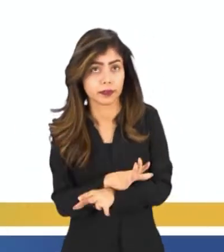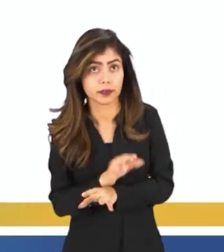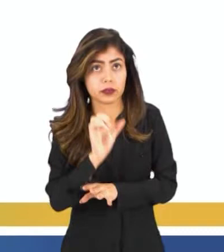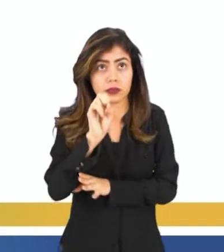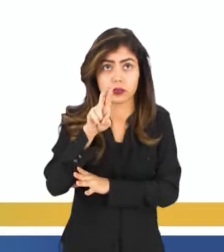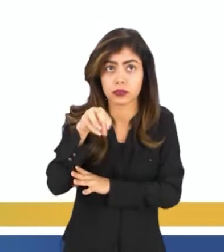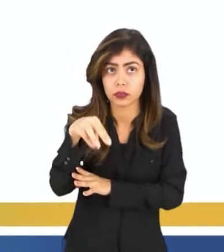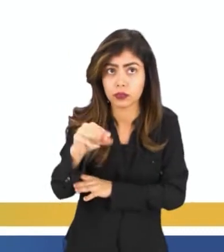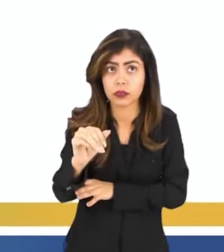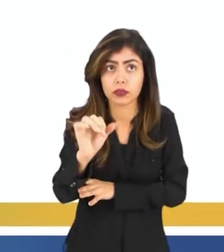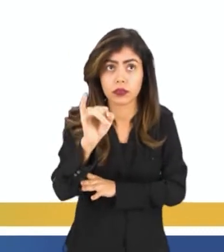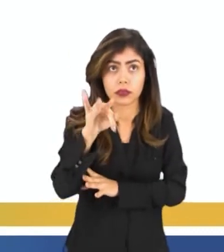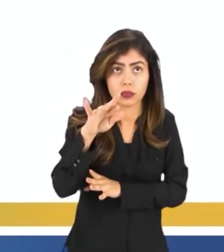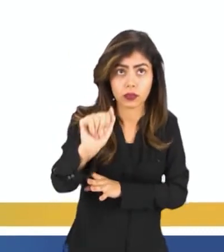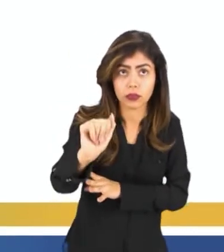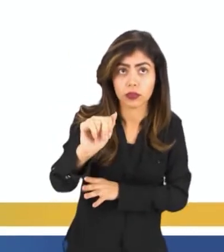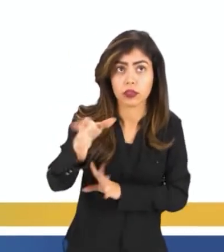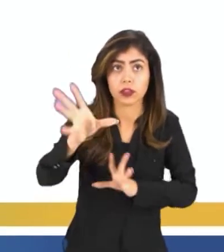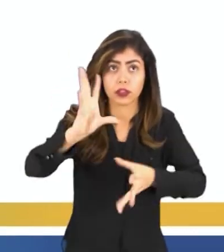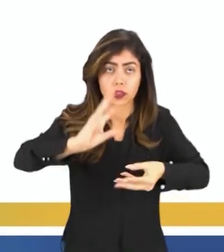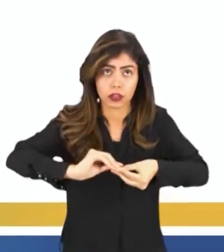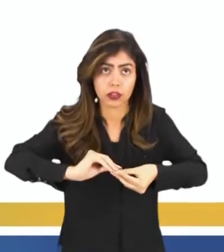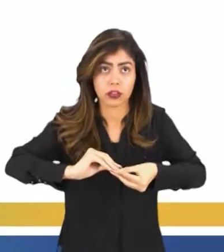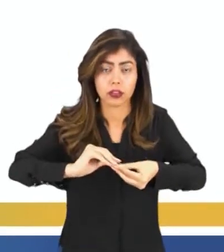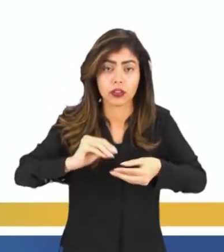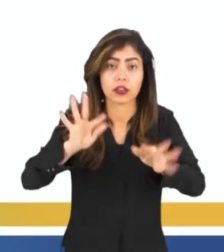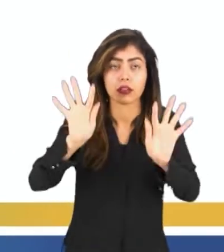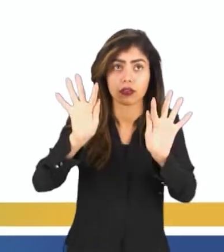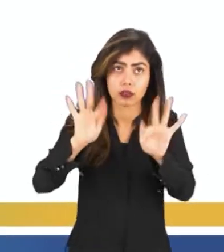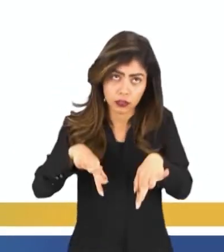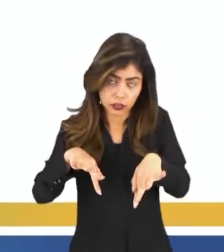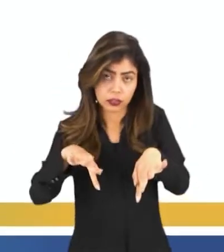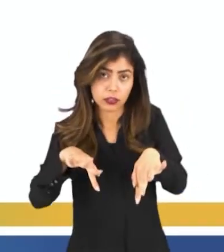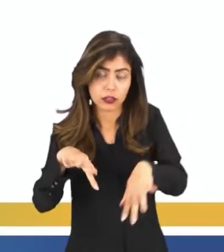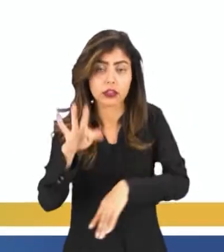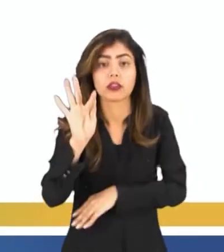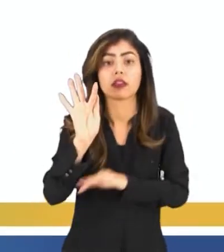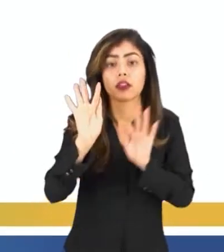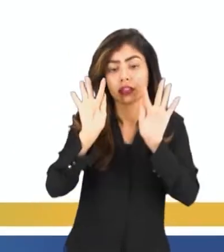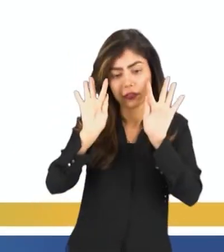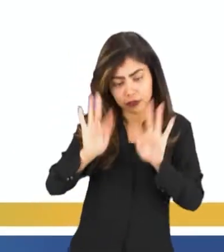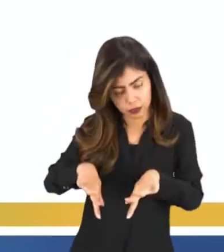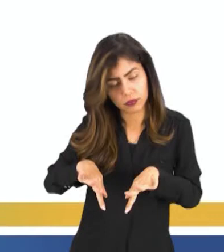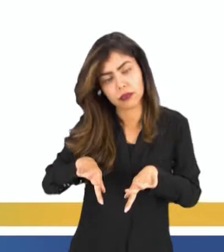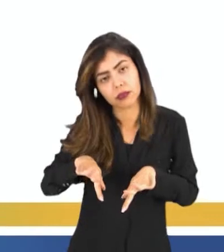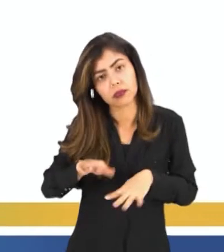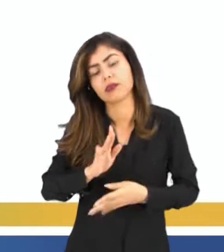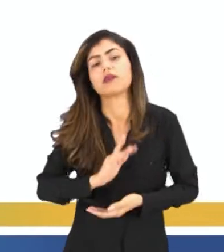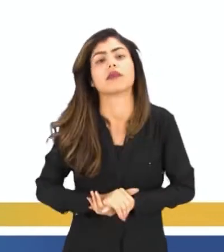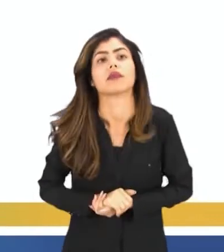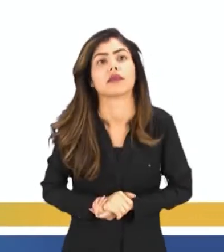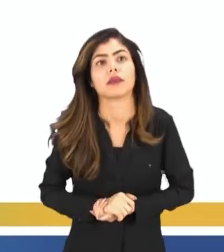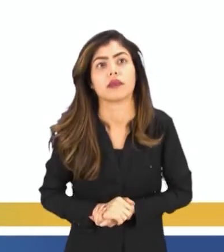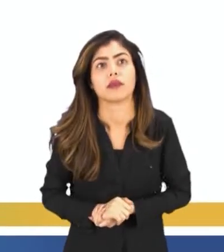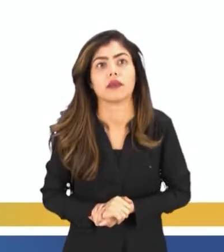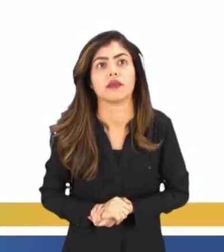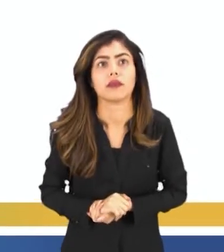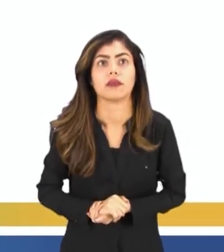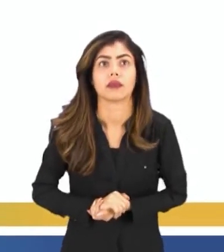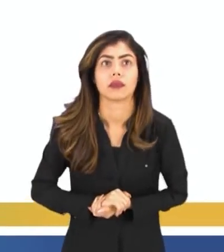en suma en síntesis resumiendo para finalizar y finalmente